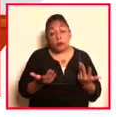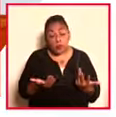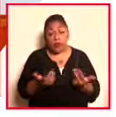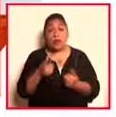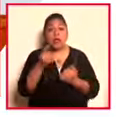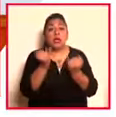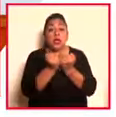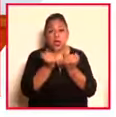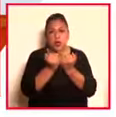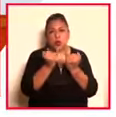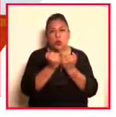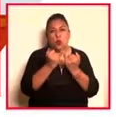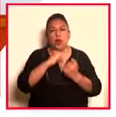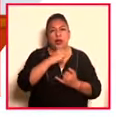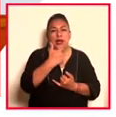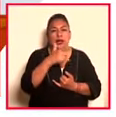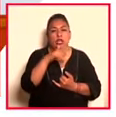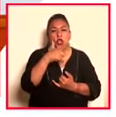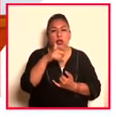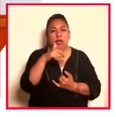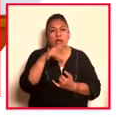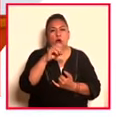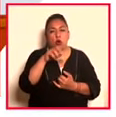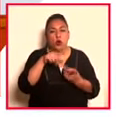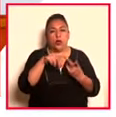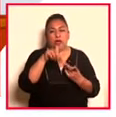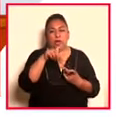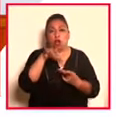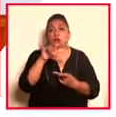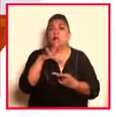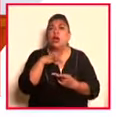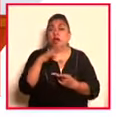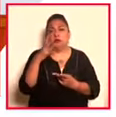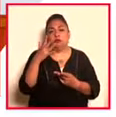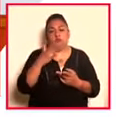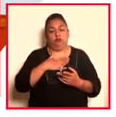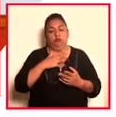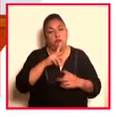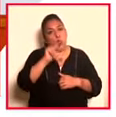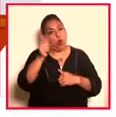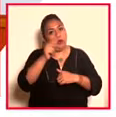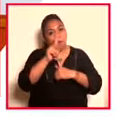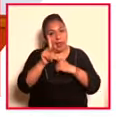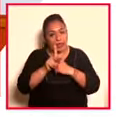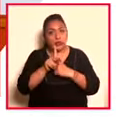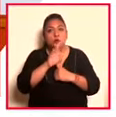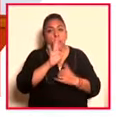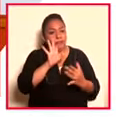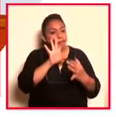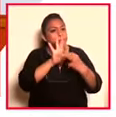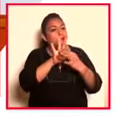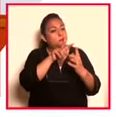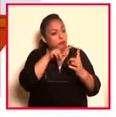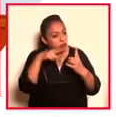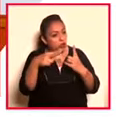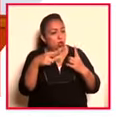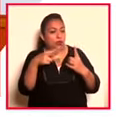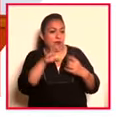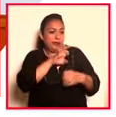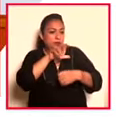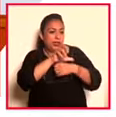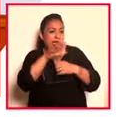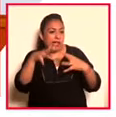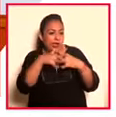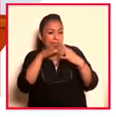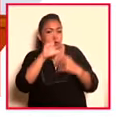que George Orwell y que el mismo Ken Loach, su condición de extranjera le permitió una aproximación y perspectiva particular a la Guerra